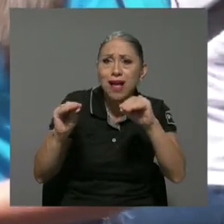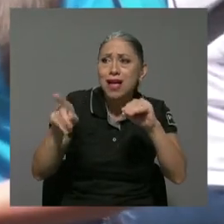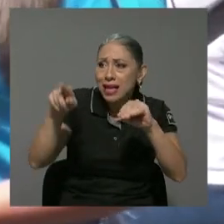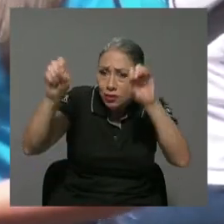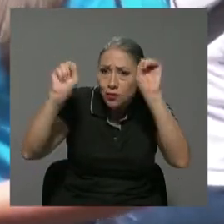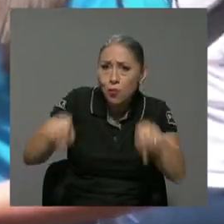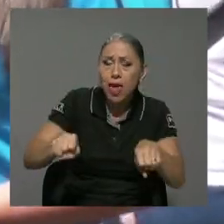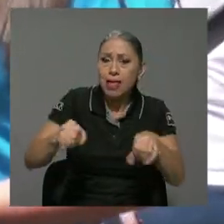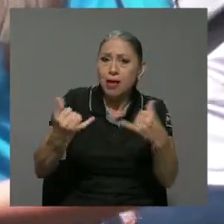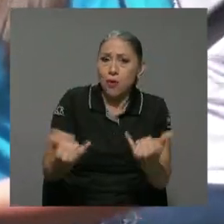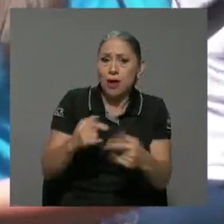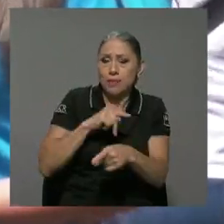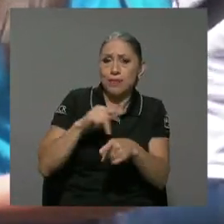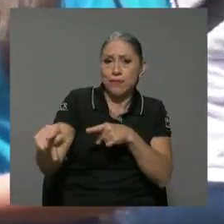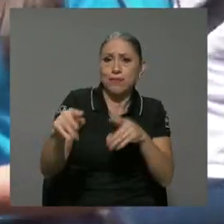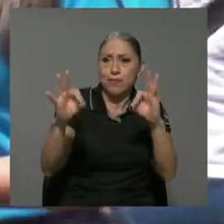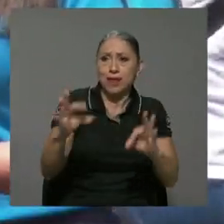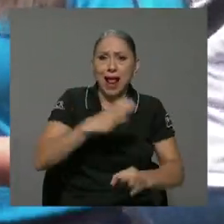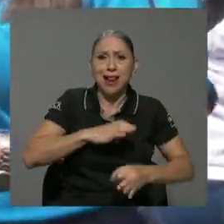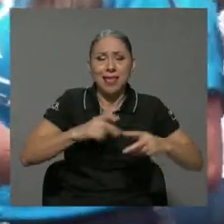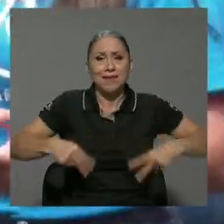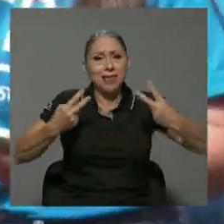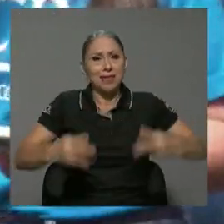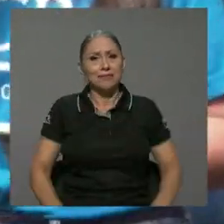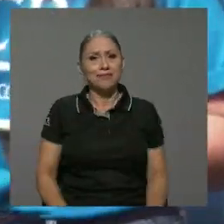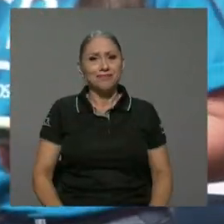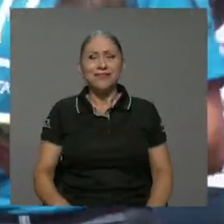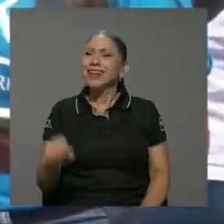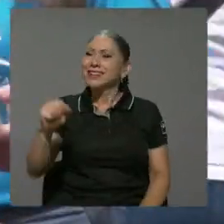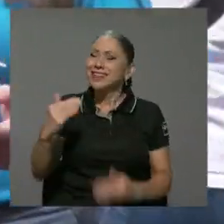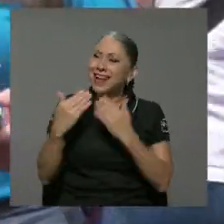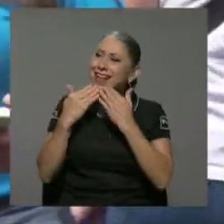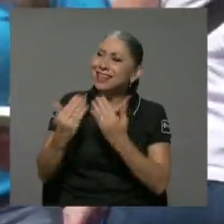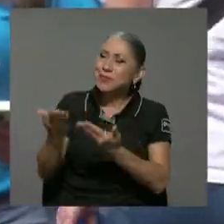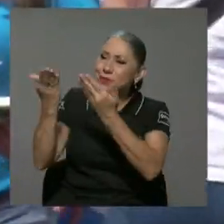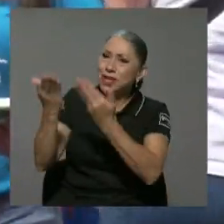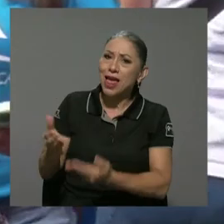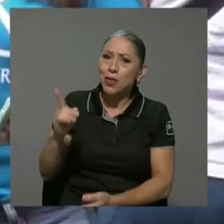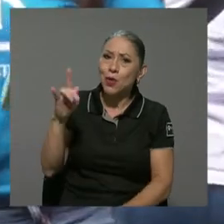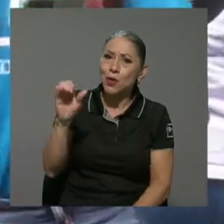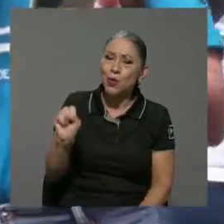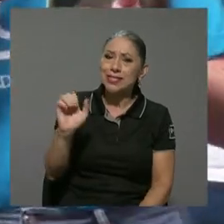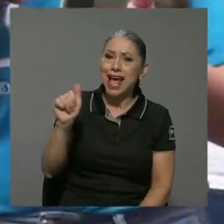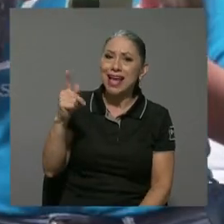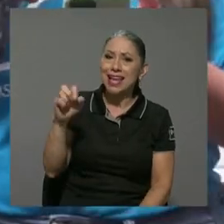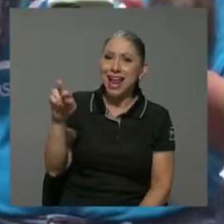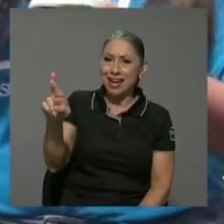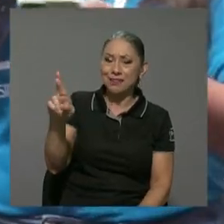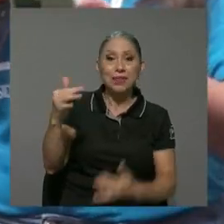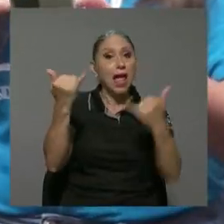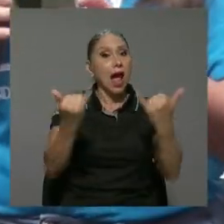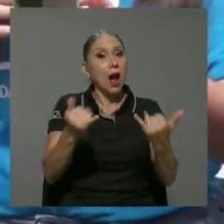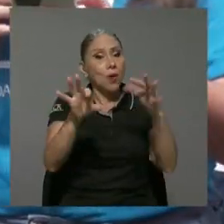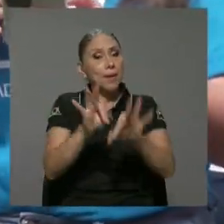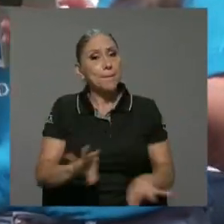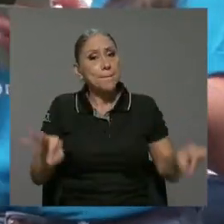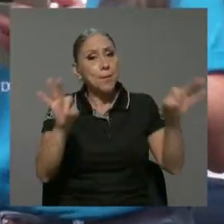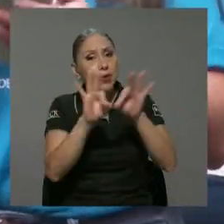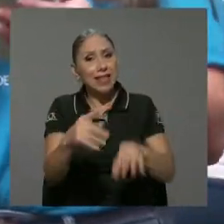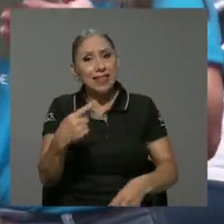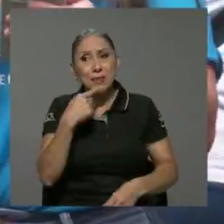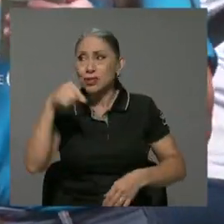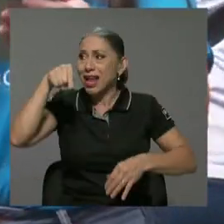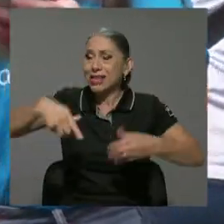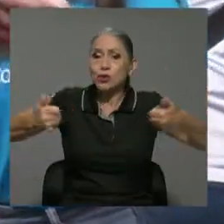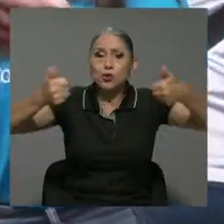esa calidad de vida, esa calidad profesional. Así es, le agradecemos muchísimo a don Luis Aguilar. Y bueno, importante mencionaba este pacto